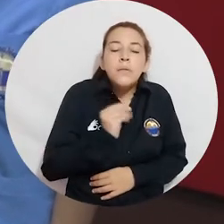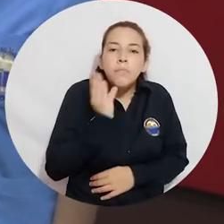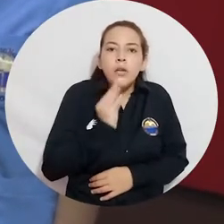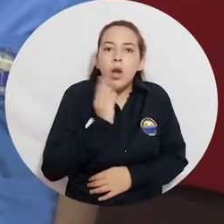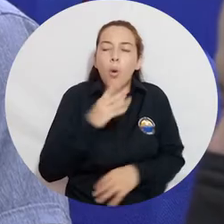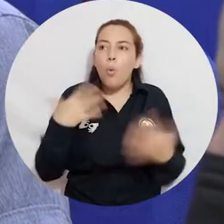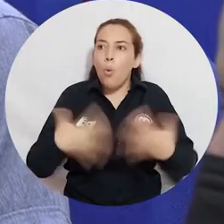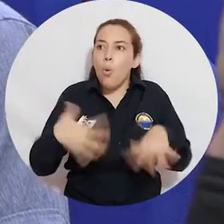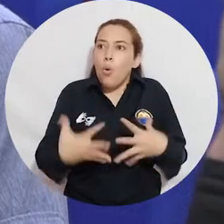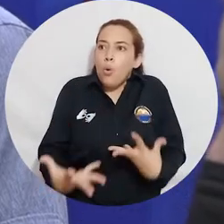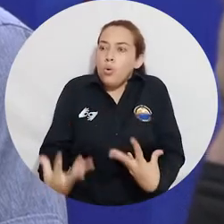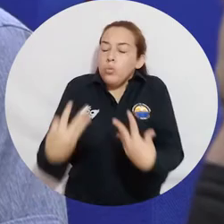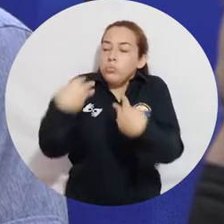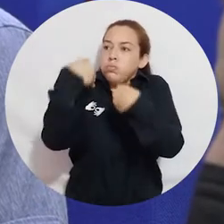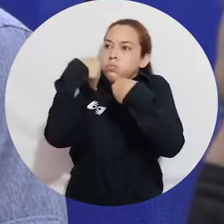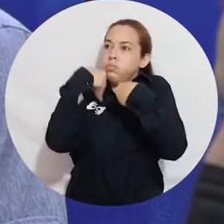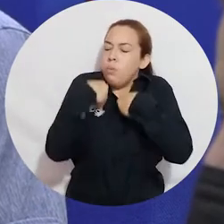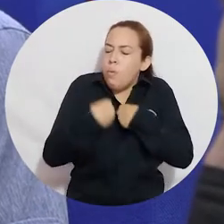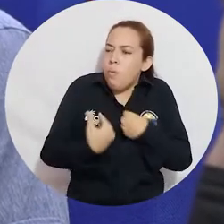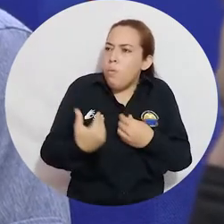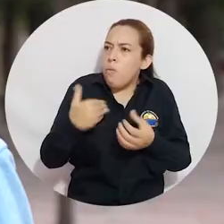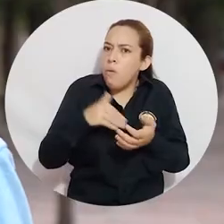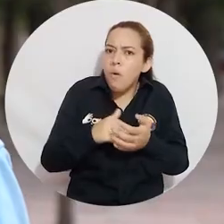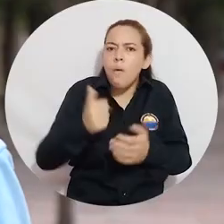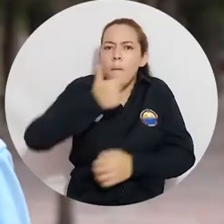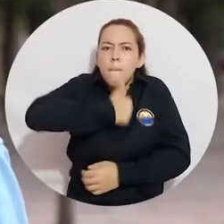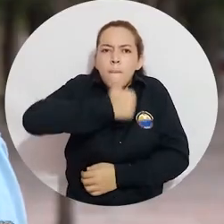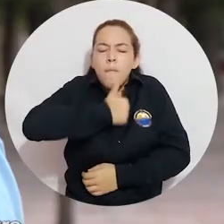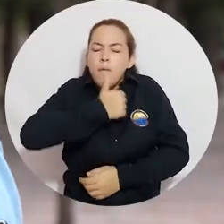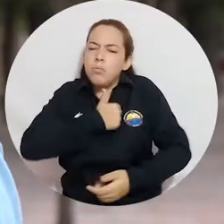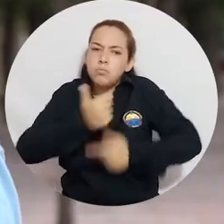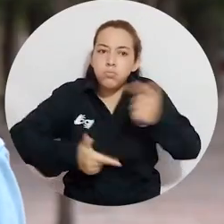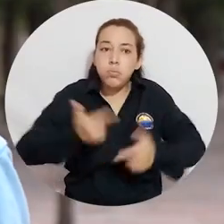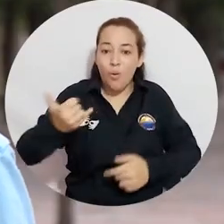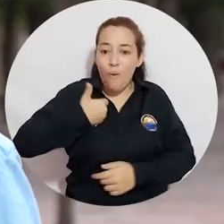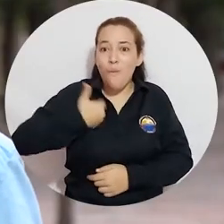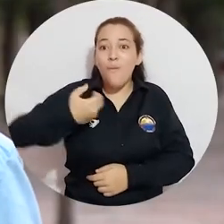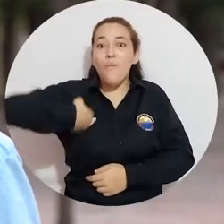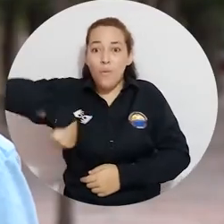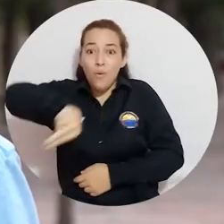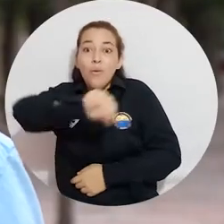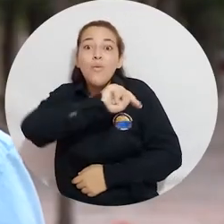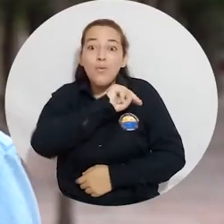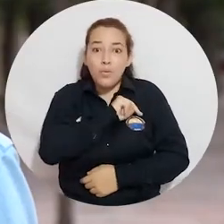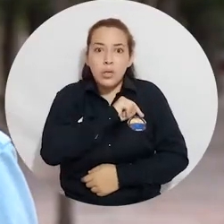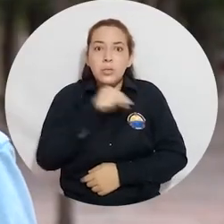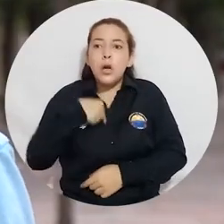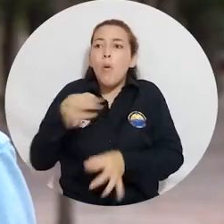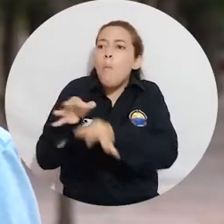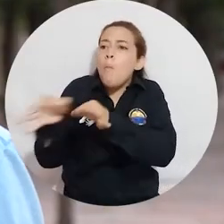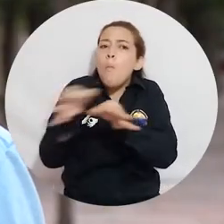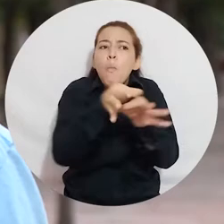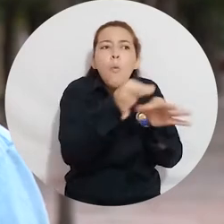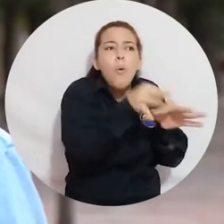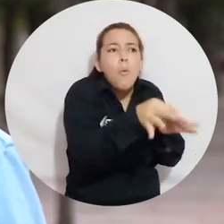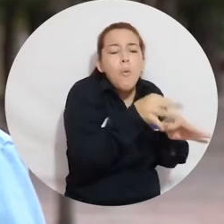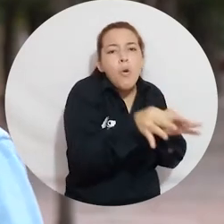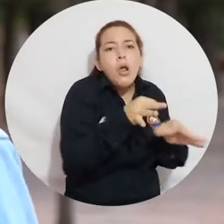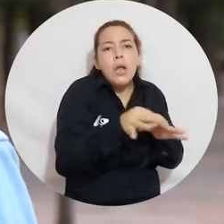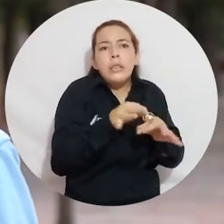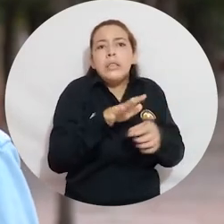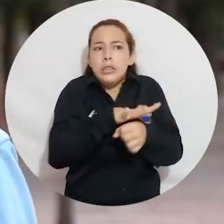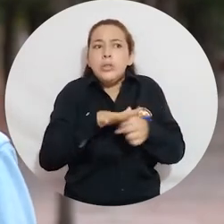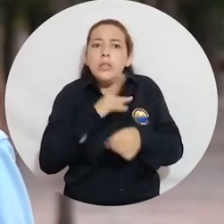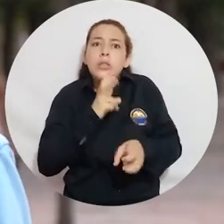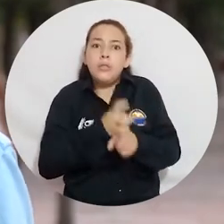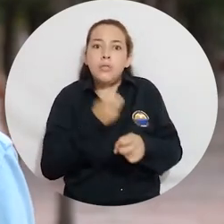La Universidad del visita del de jóvenes como yo de bajos recursos que provenimos de los municipios y que quizás vemos